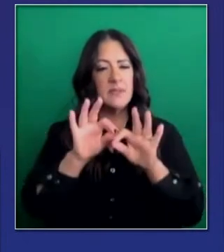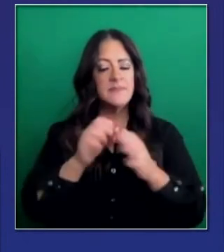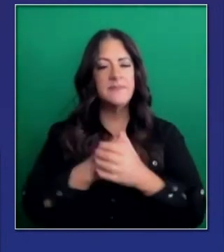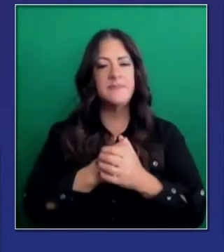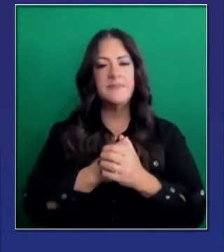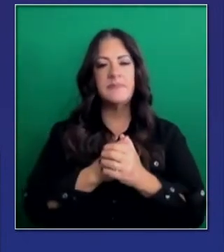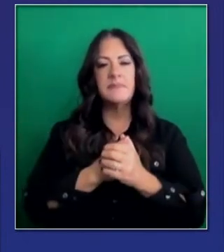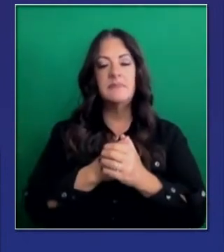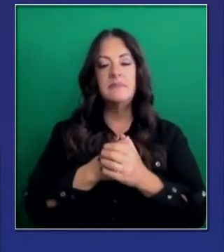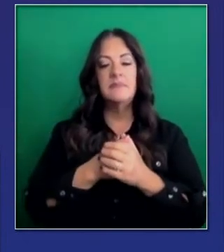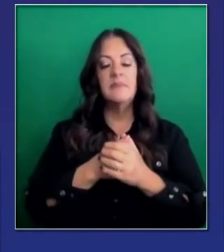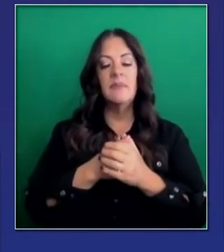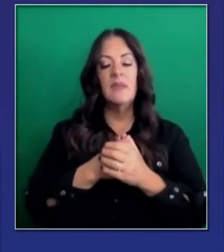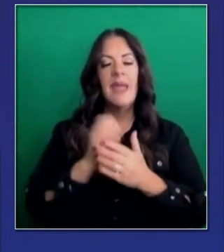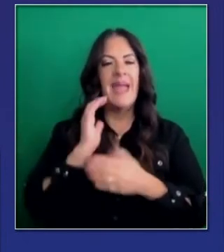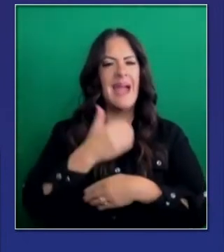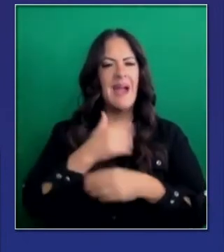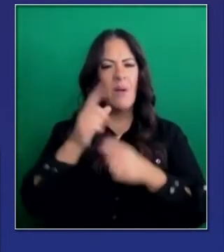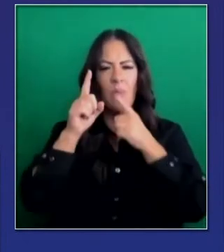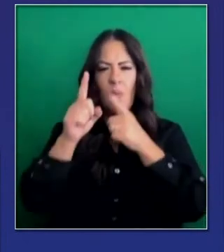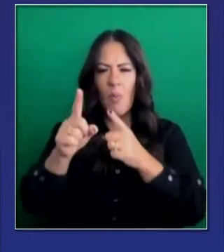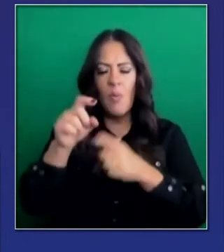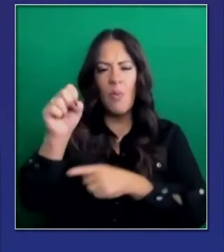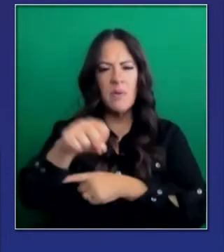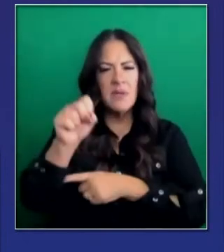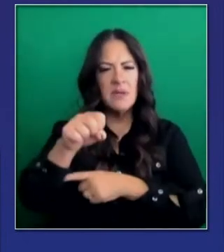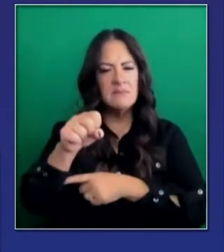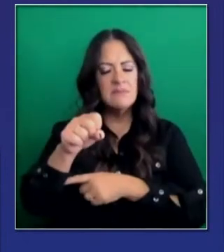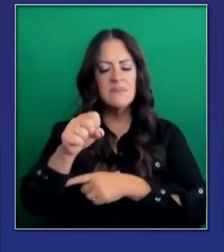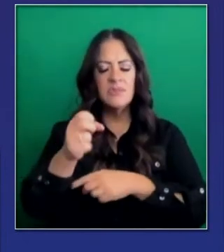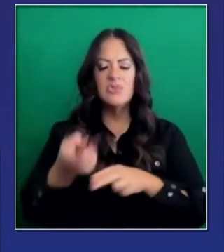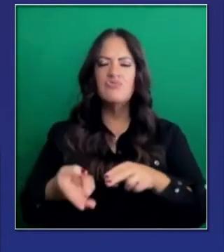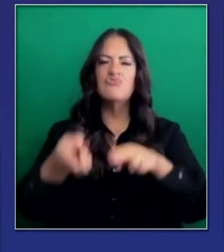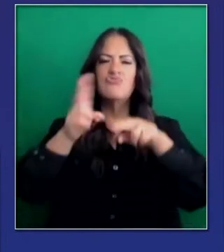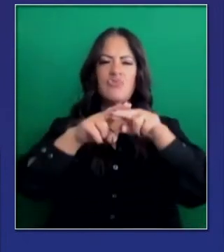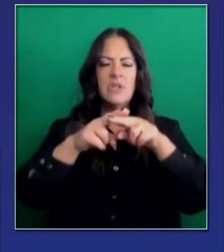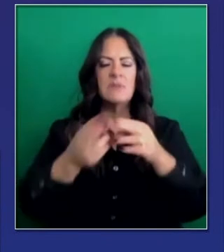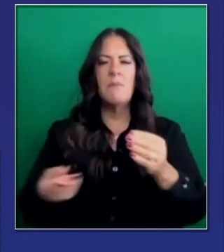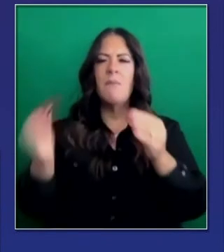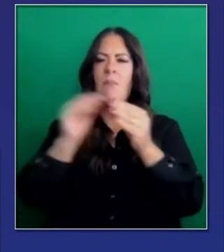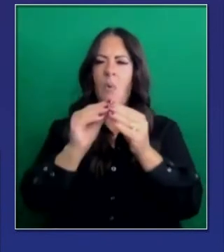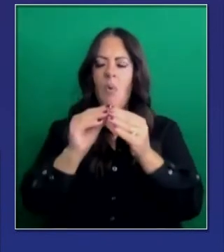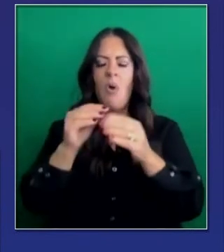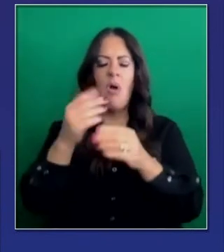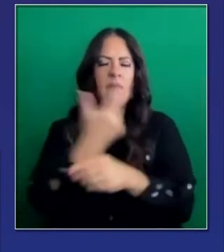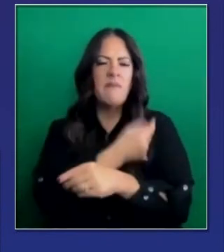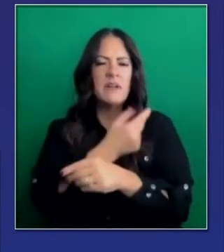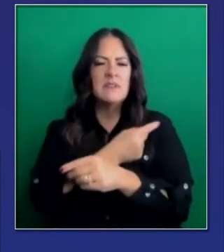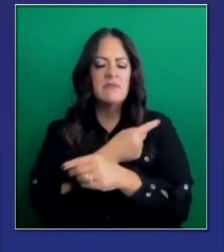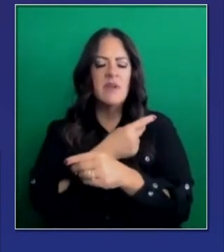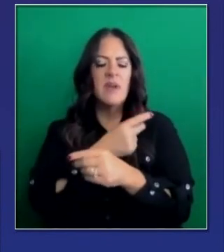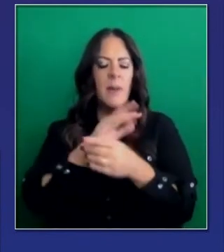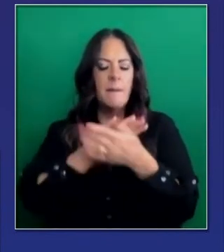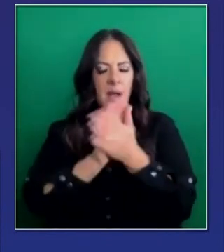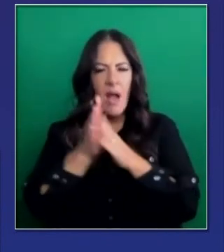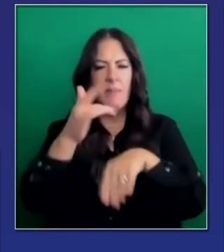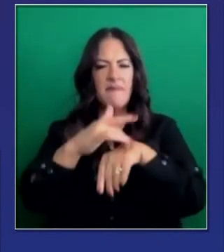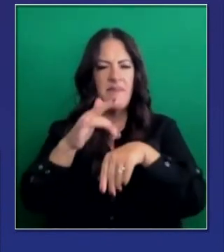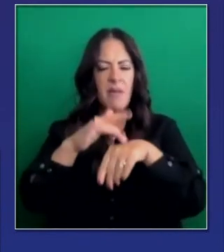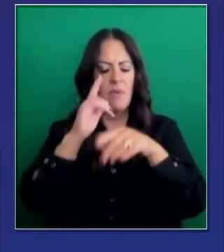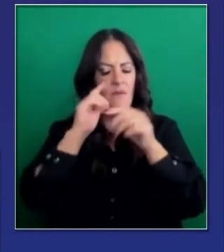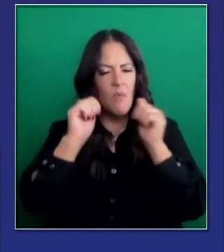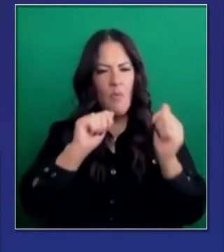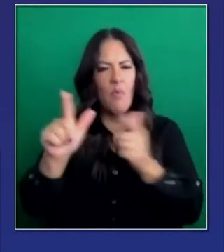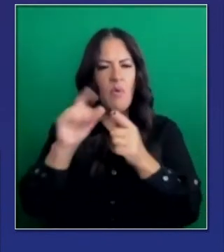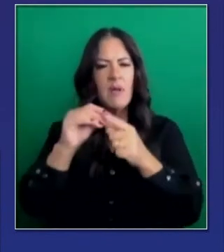último lo que quiero decir es que nuestra meta es la de aumentar la disponibilidad de la vacuna para que llegue